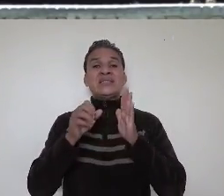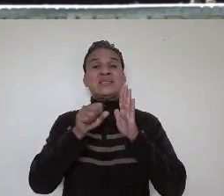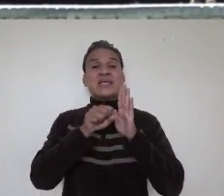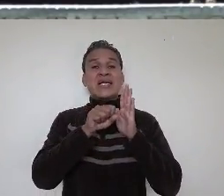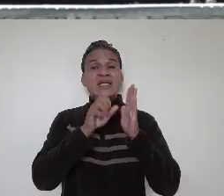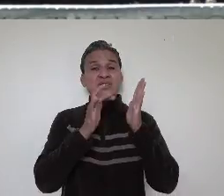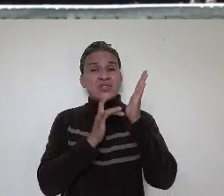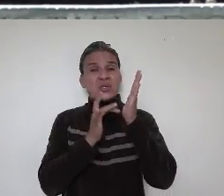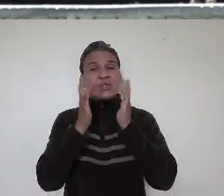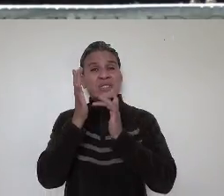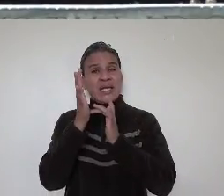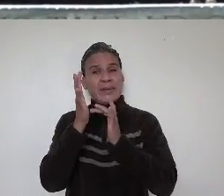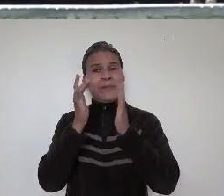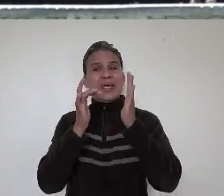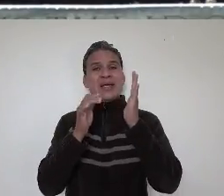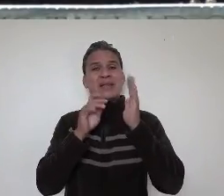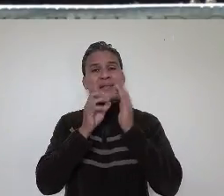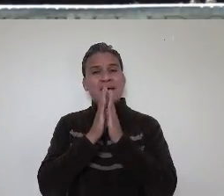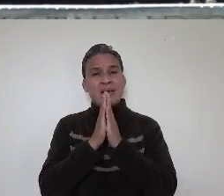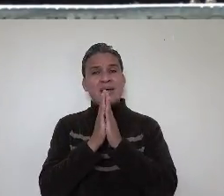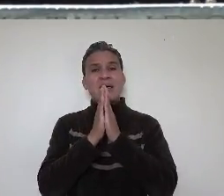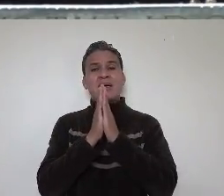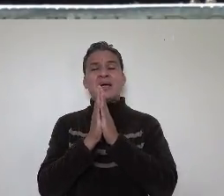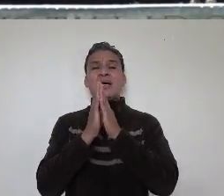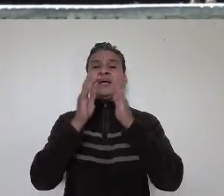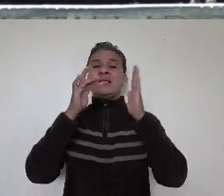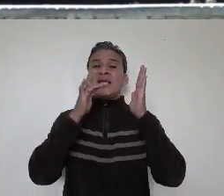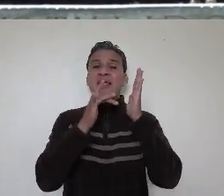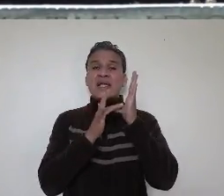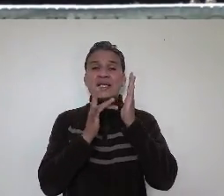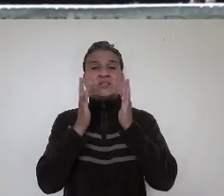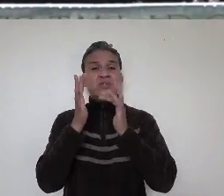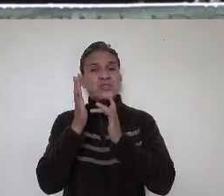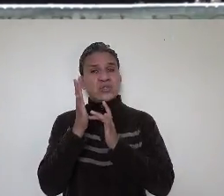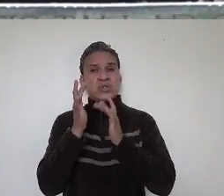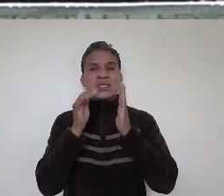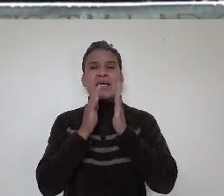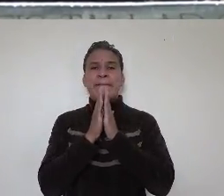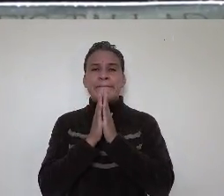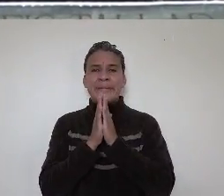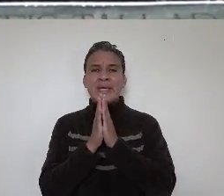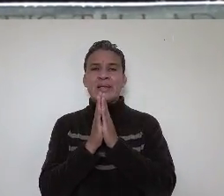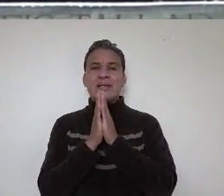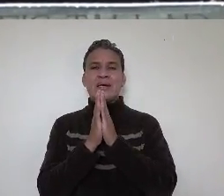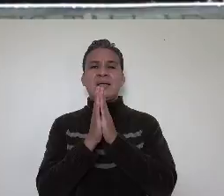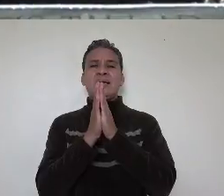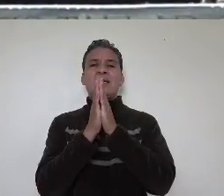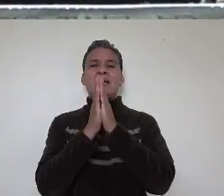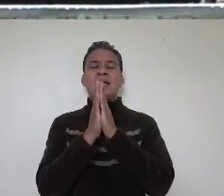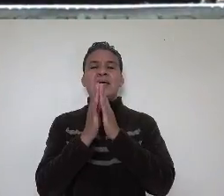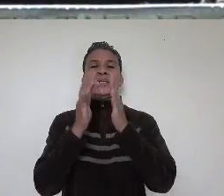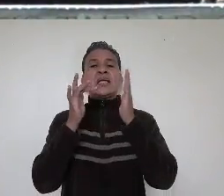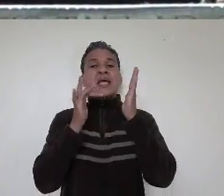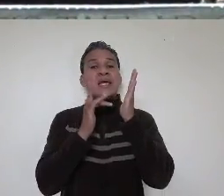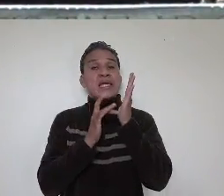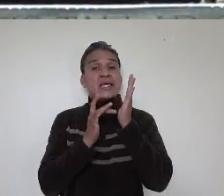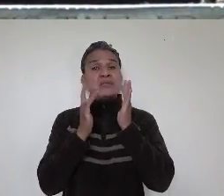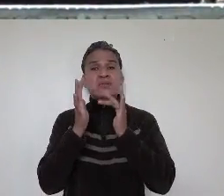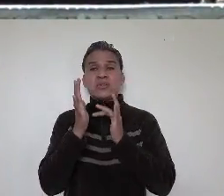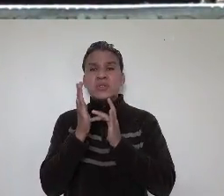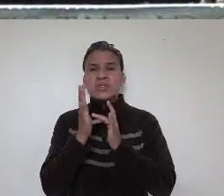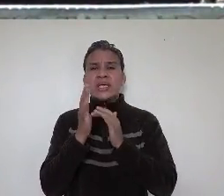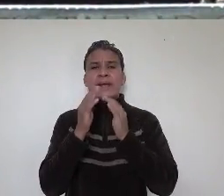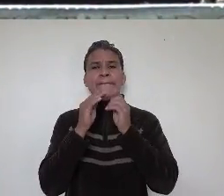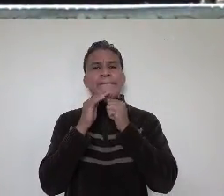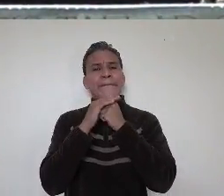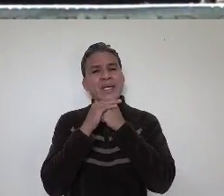nosotros. Cristo, ten piedad, Cristo, ten piedad,